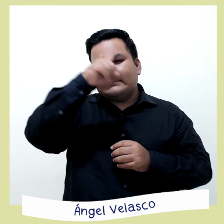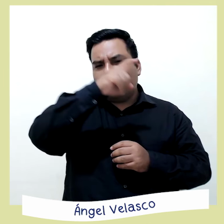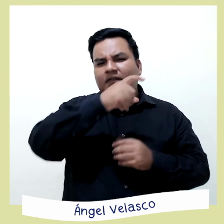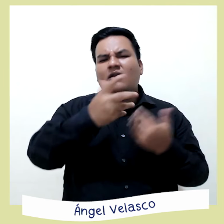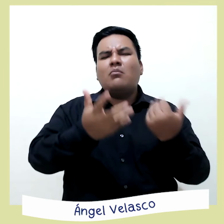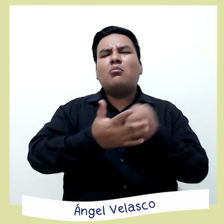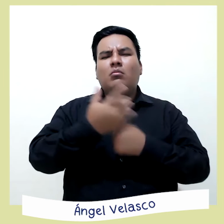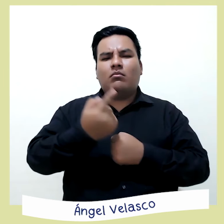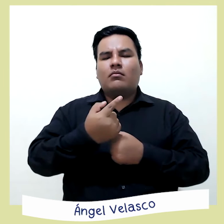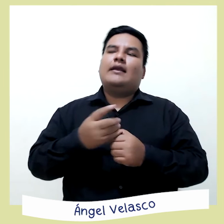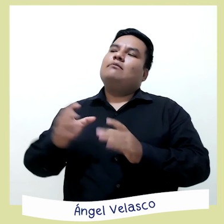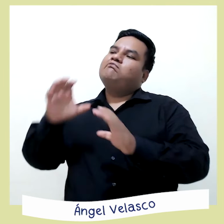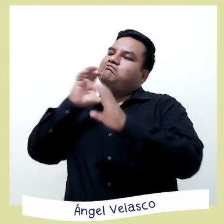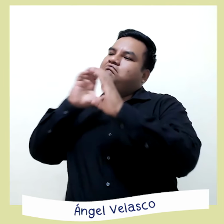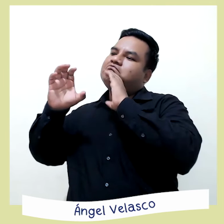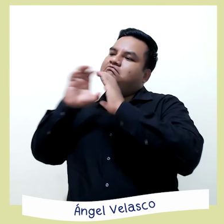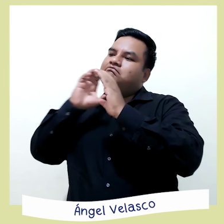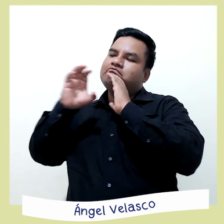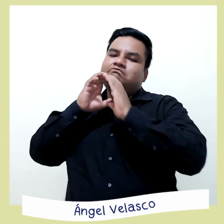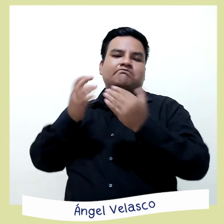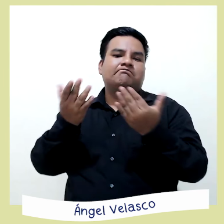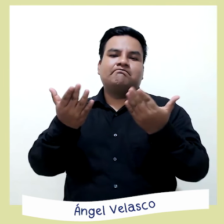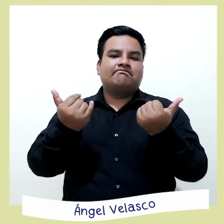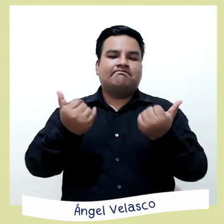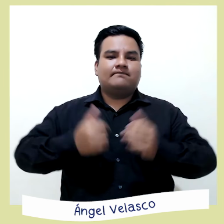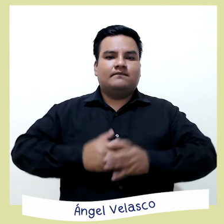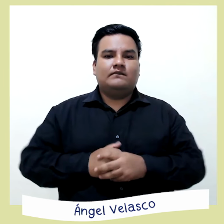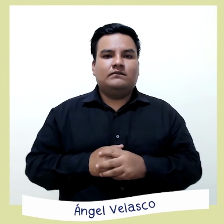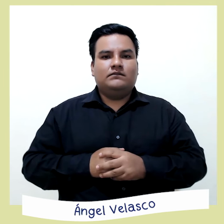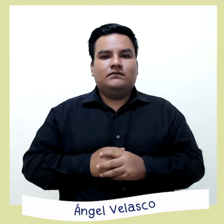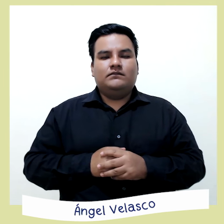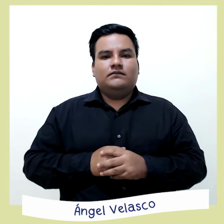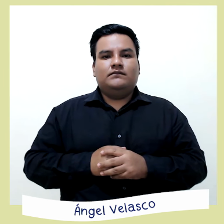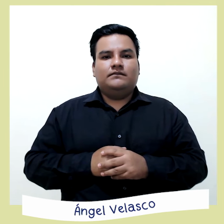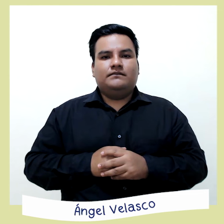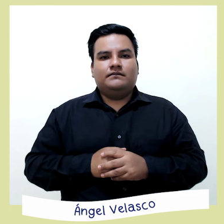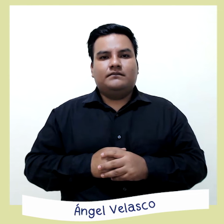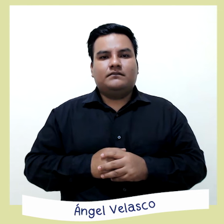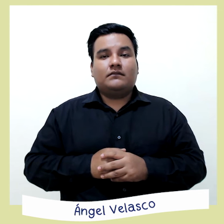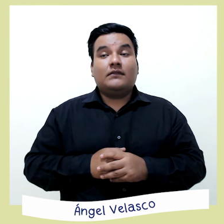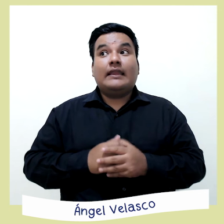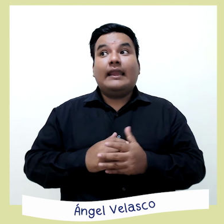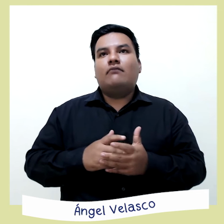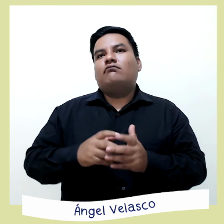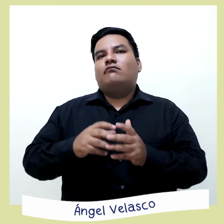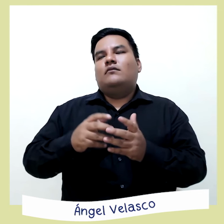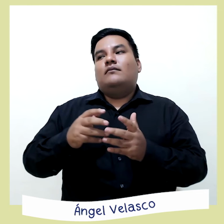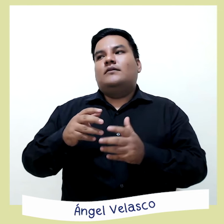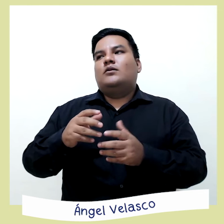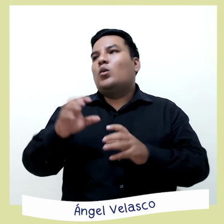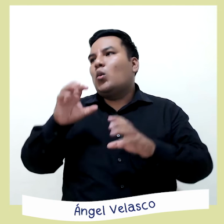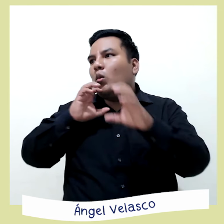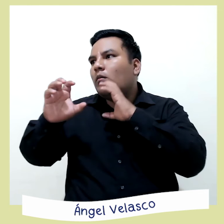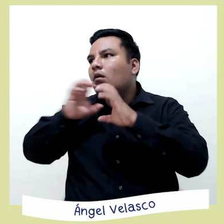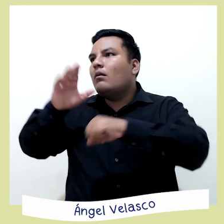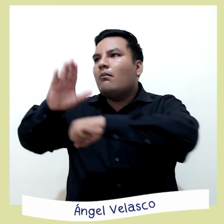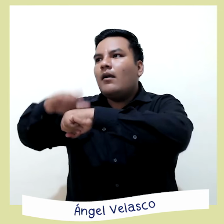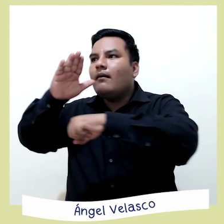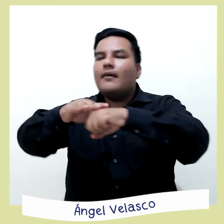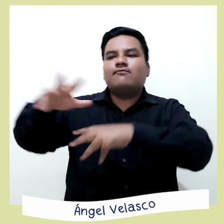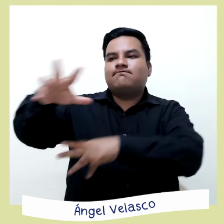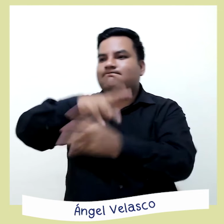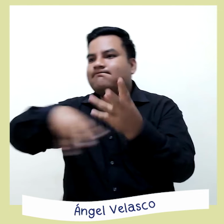Va a ser un poco difícil por la falta de comunicación, ¿no? Yo